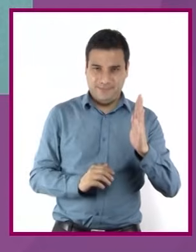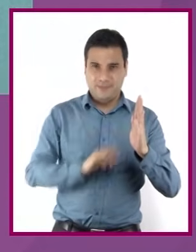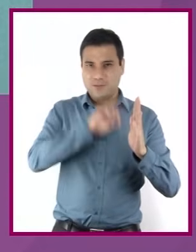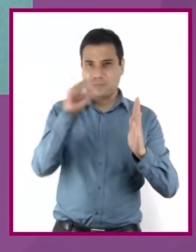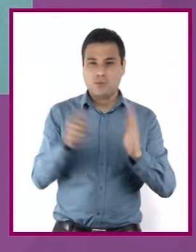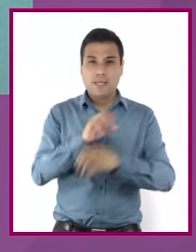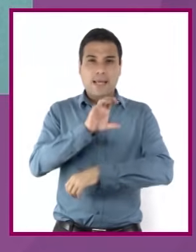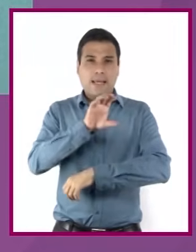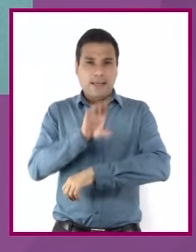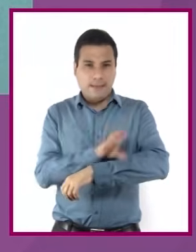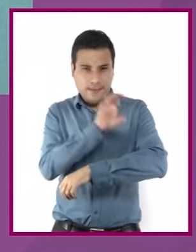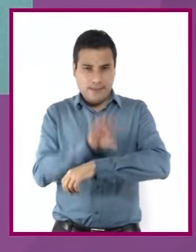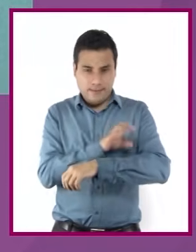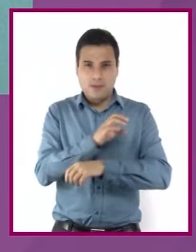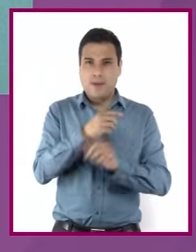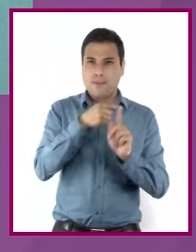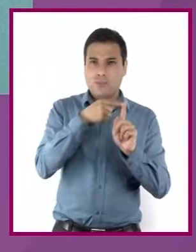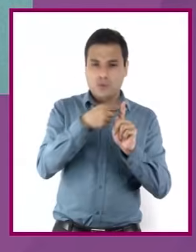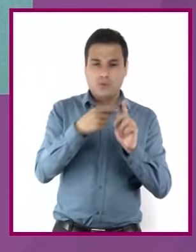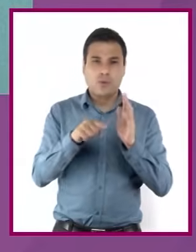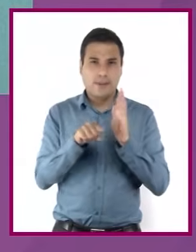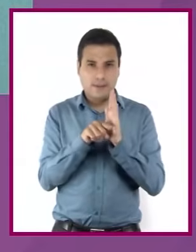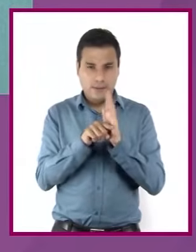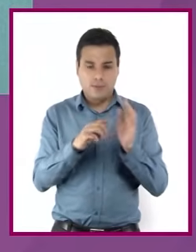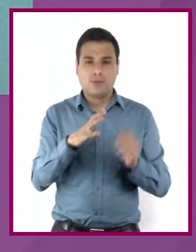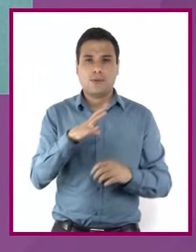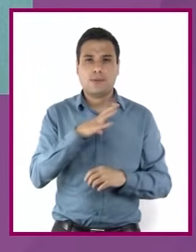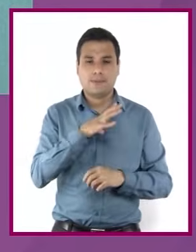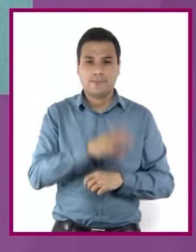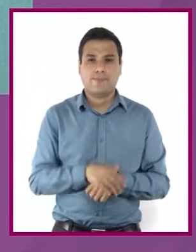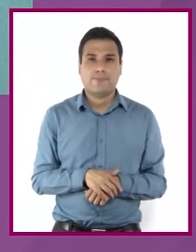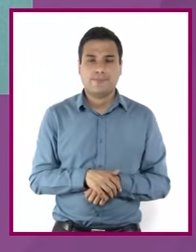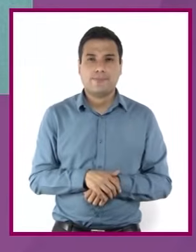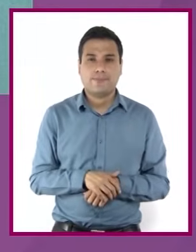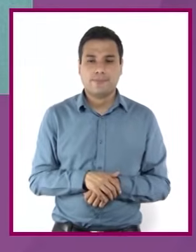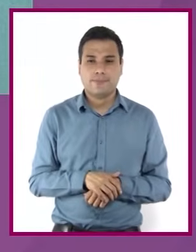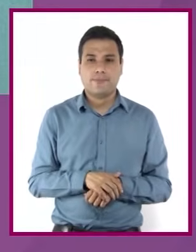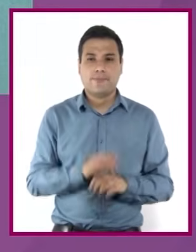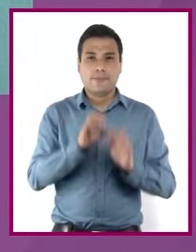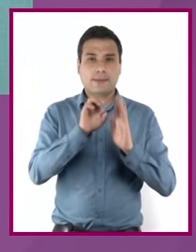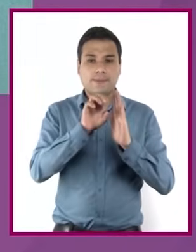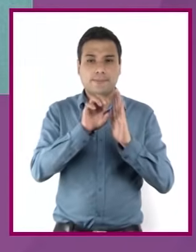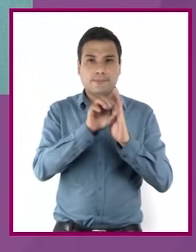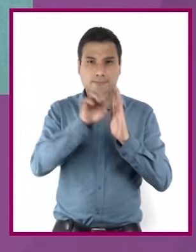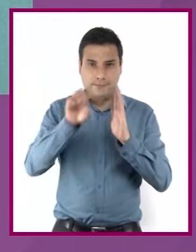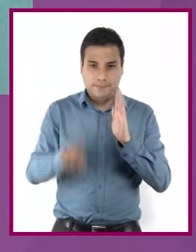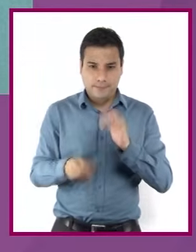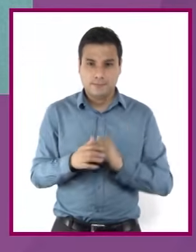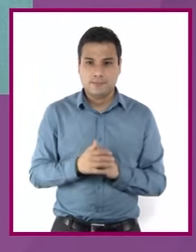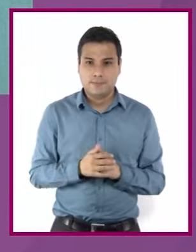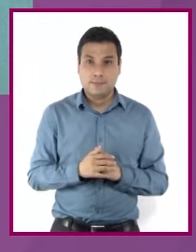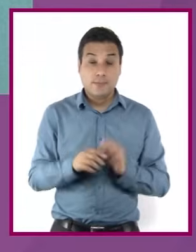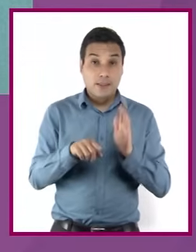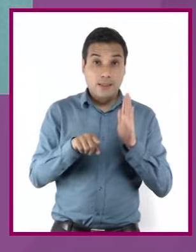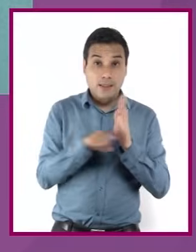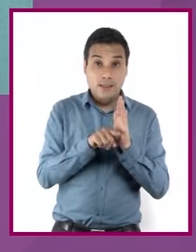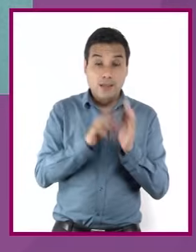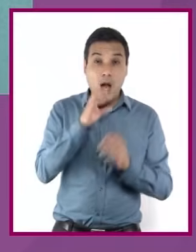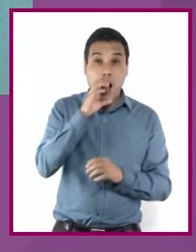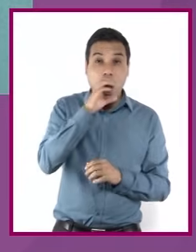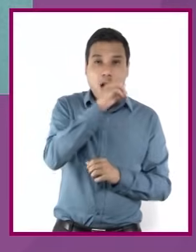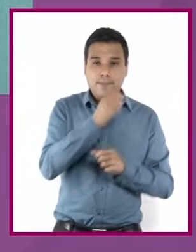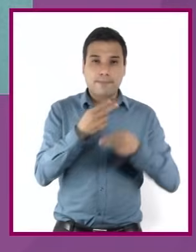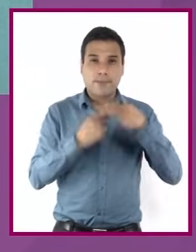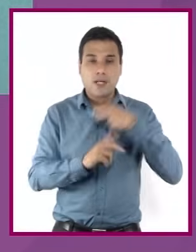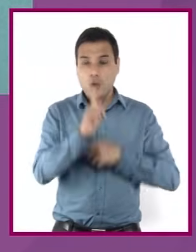el ánodo, y otro negativo, el cátodo. Cuando el cátodo se calentaba, producía haces de luz,